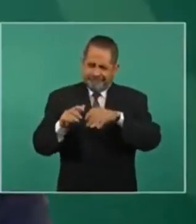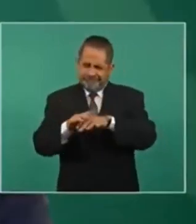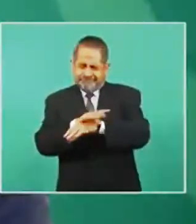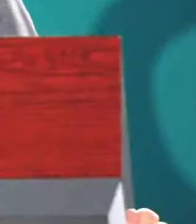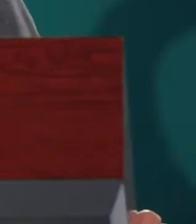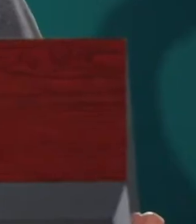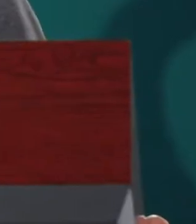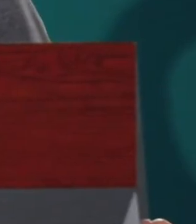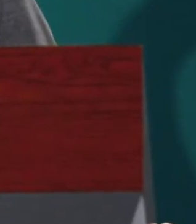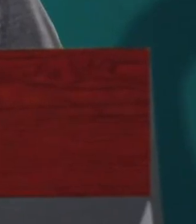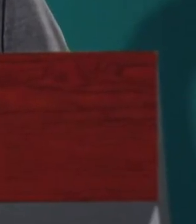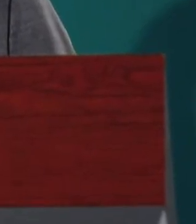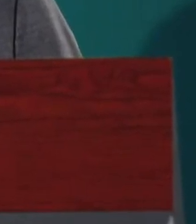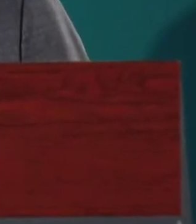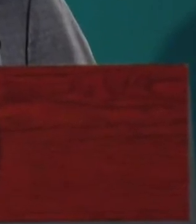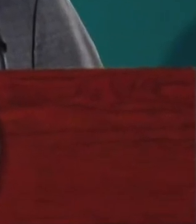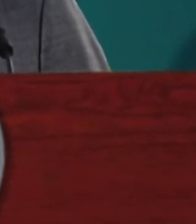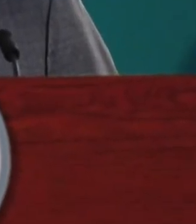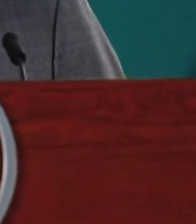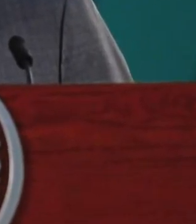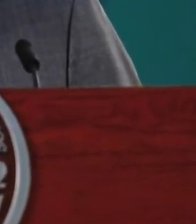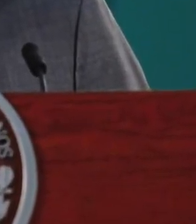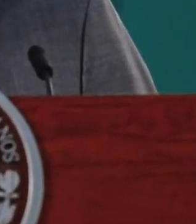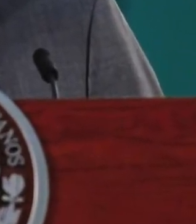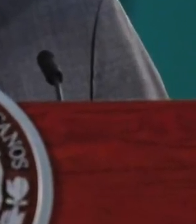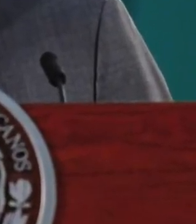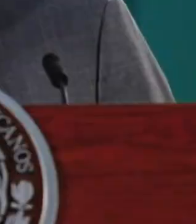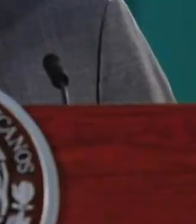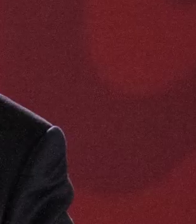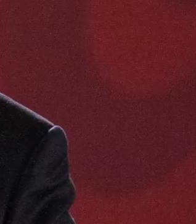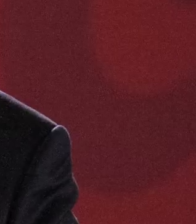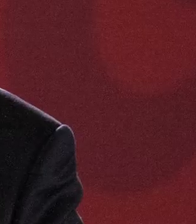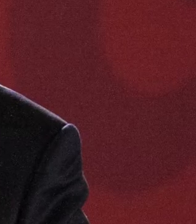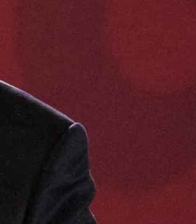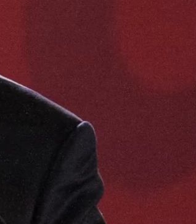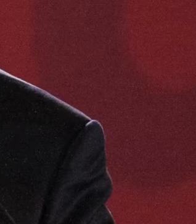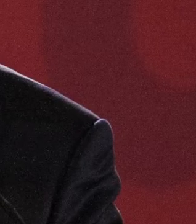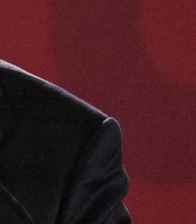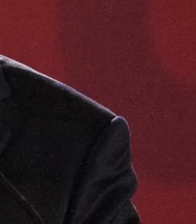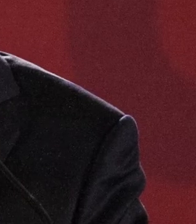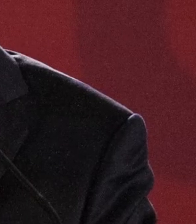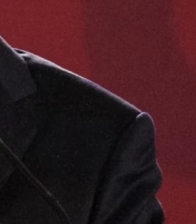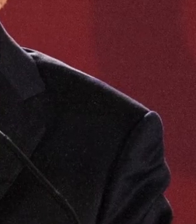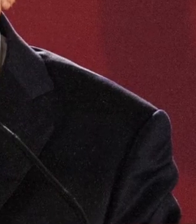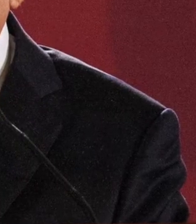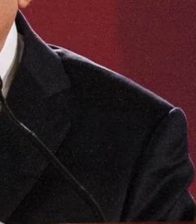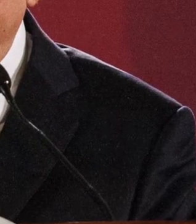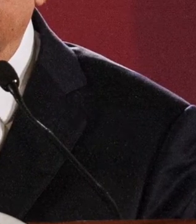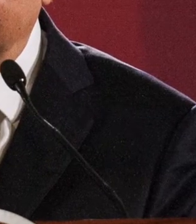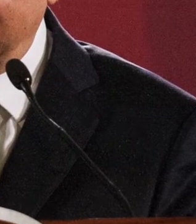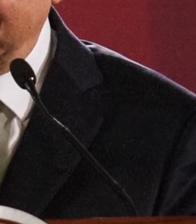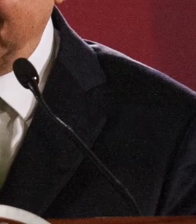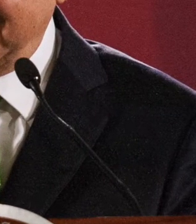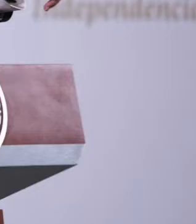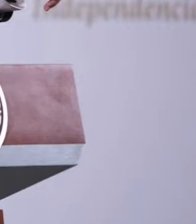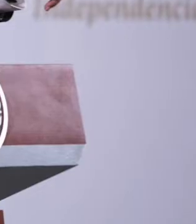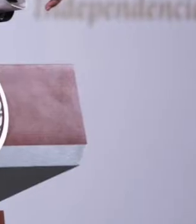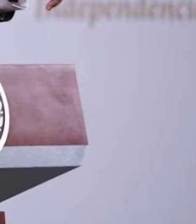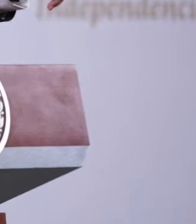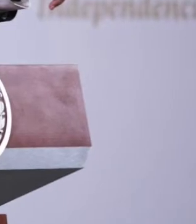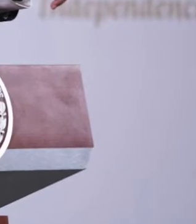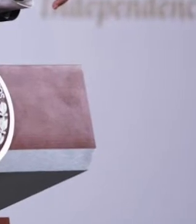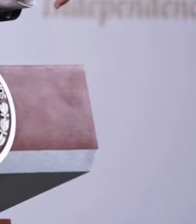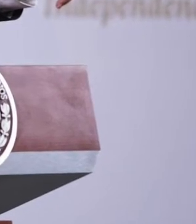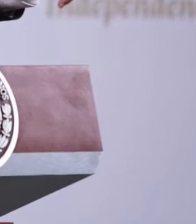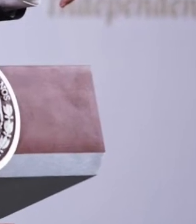país. Fueron las palabras que respondió el presidente Andrés Manuel López Obrador cuando en conferencia de prensa le cuestionaron sobre